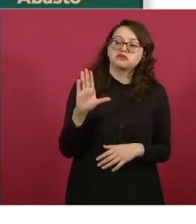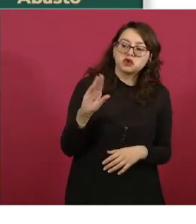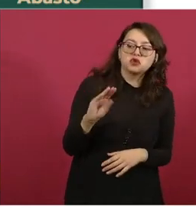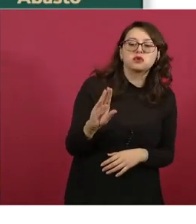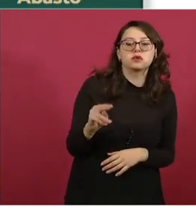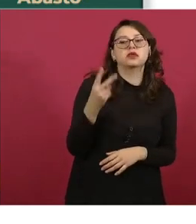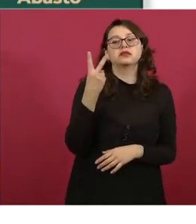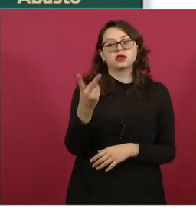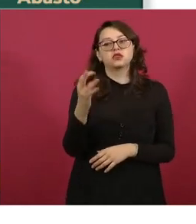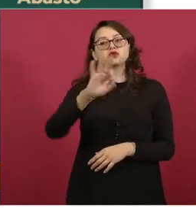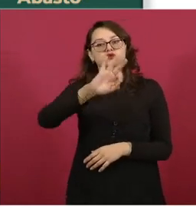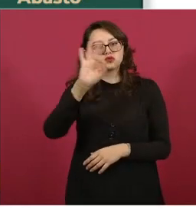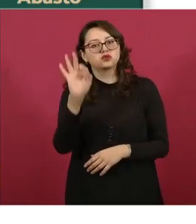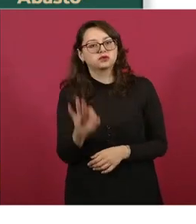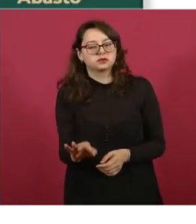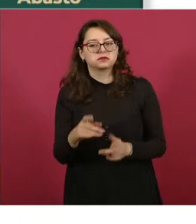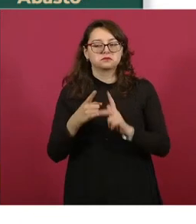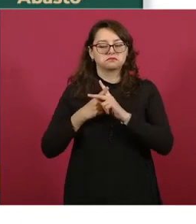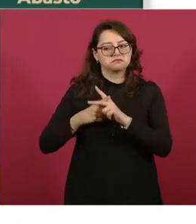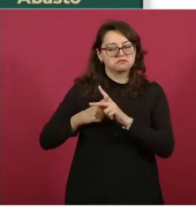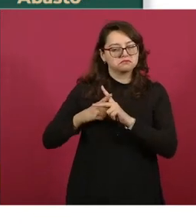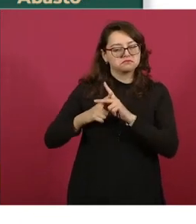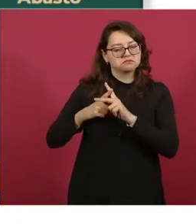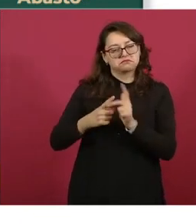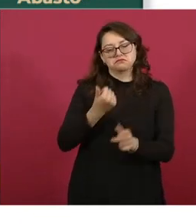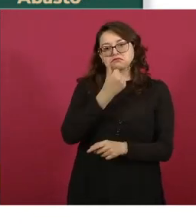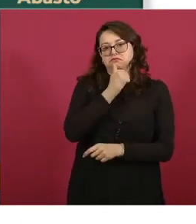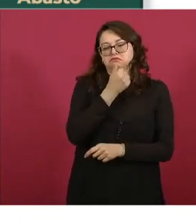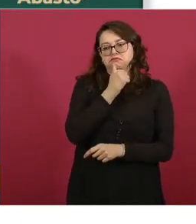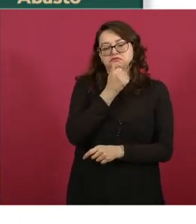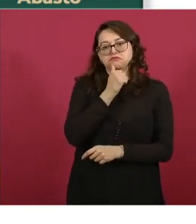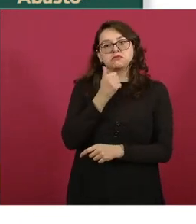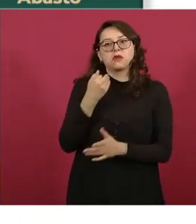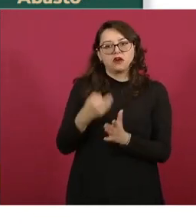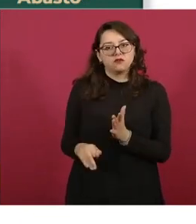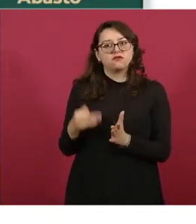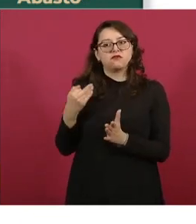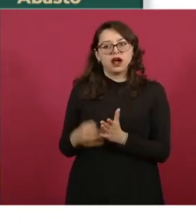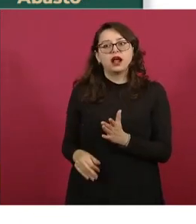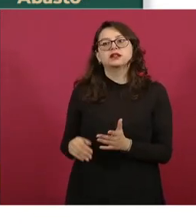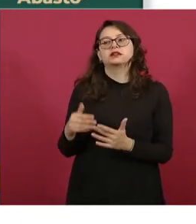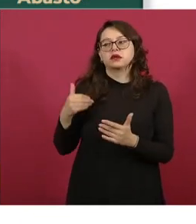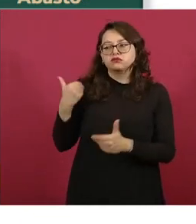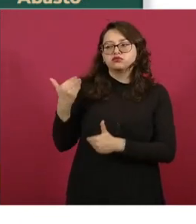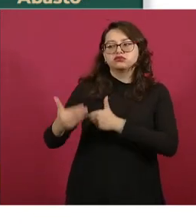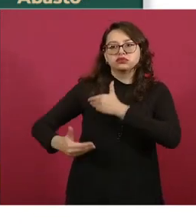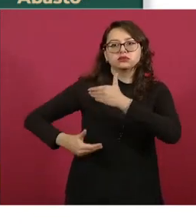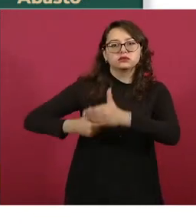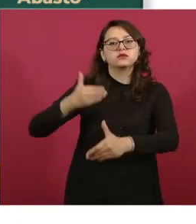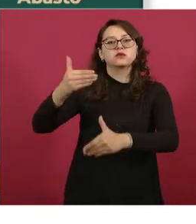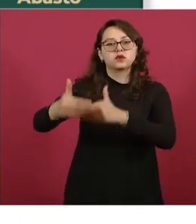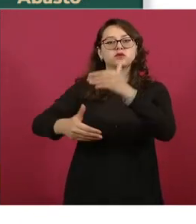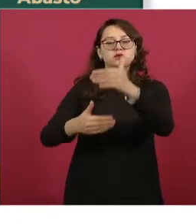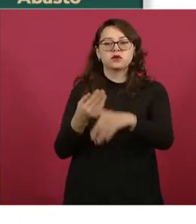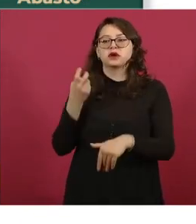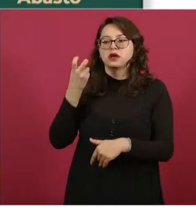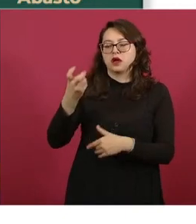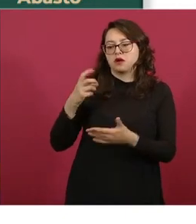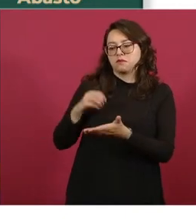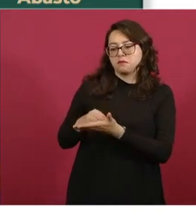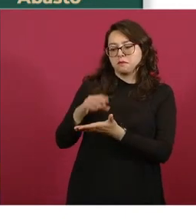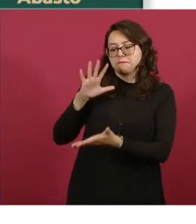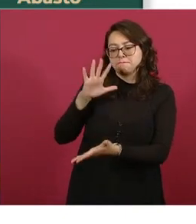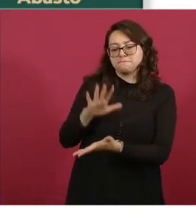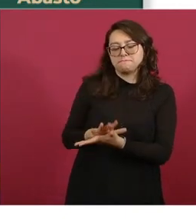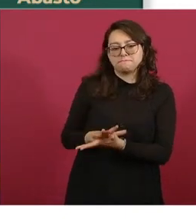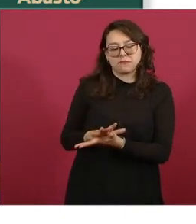llega a los almacenes. A la llegada del almacén se hace un registro de entrega y eso es lo que se reporta a partir de